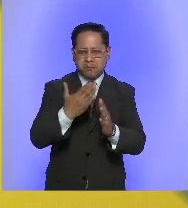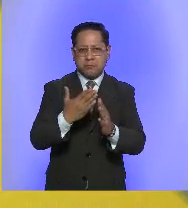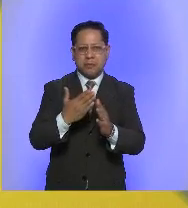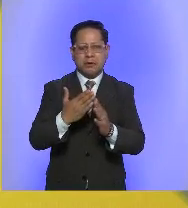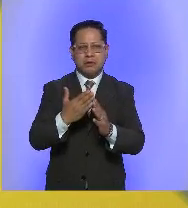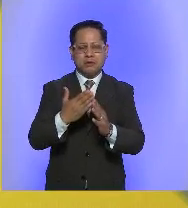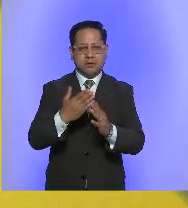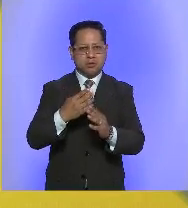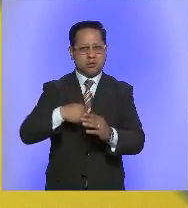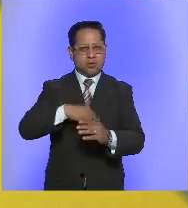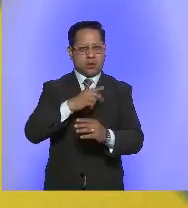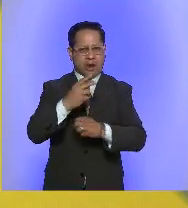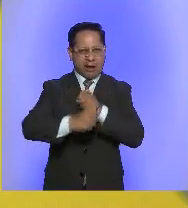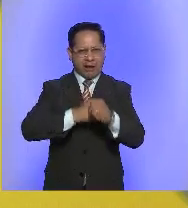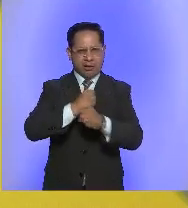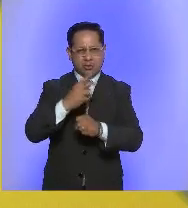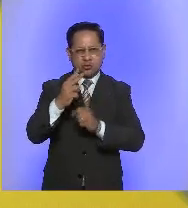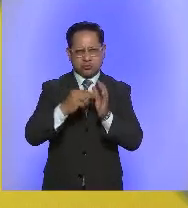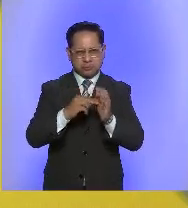2021,